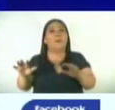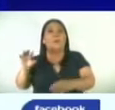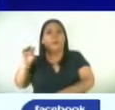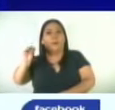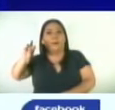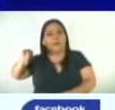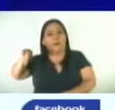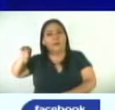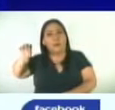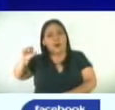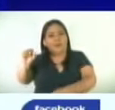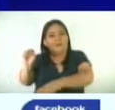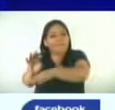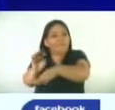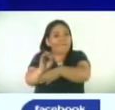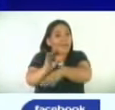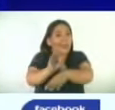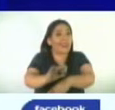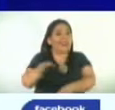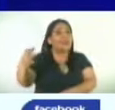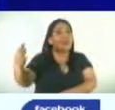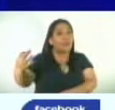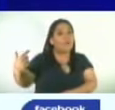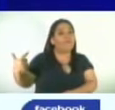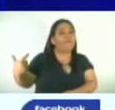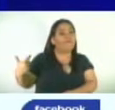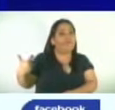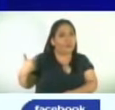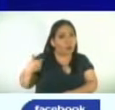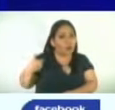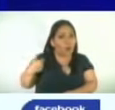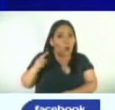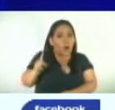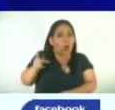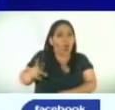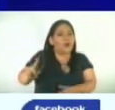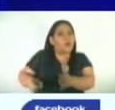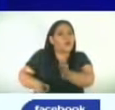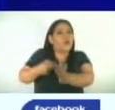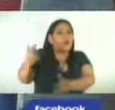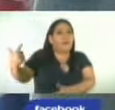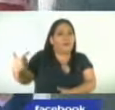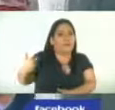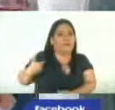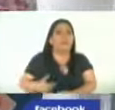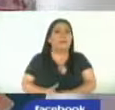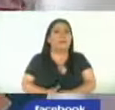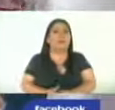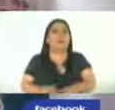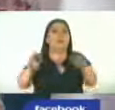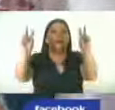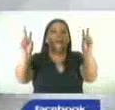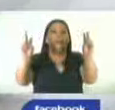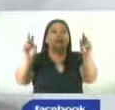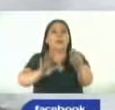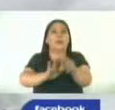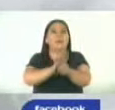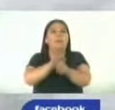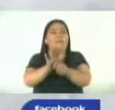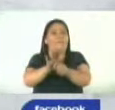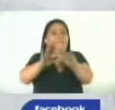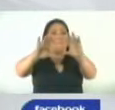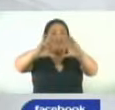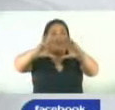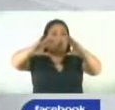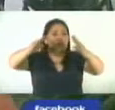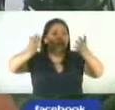de la Salud recomienda vacunarse al menos una vez al año. Los casos de COVID-19 están aumentando